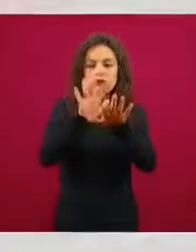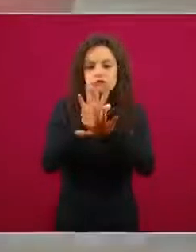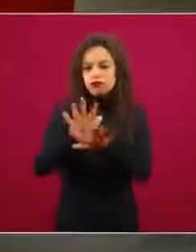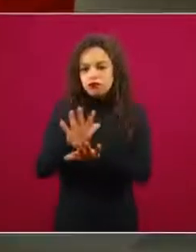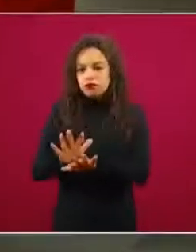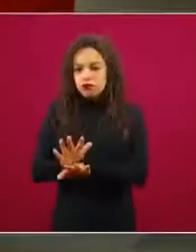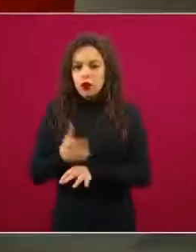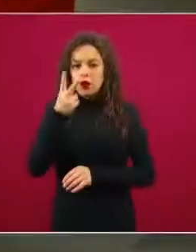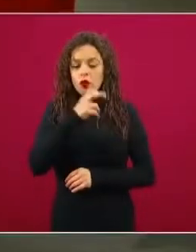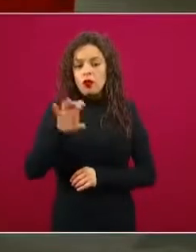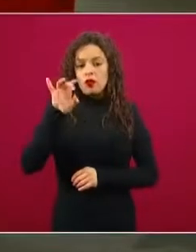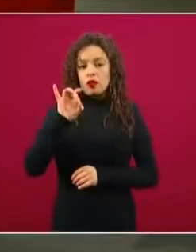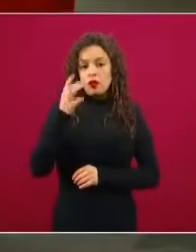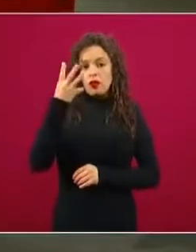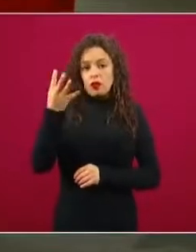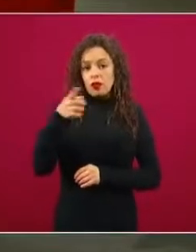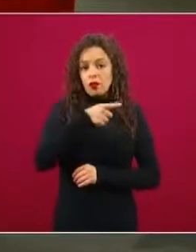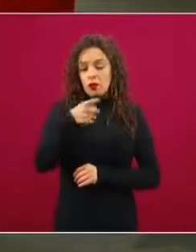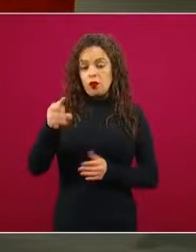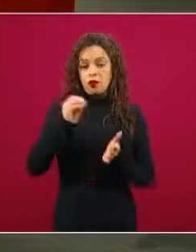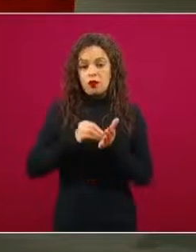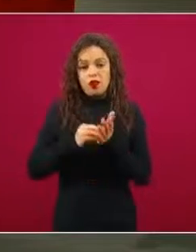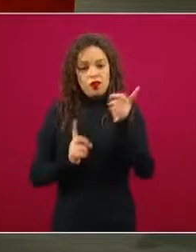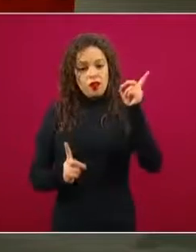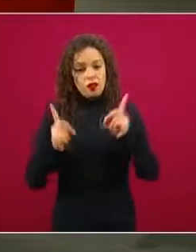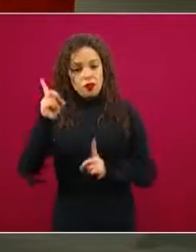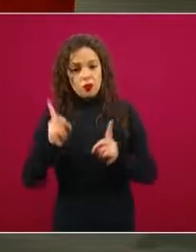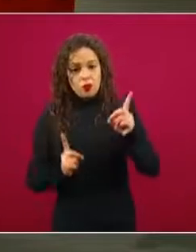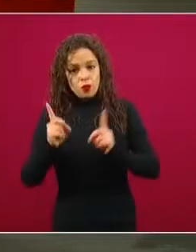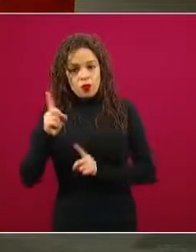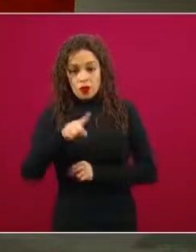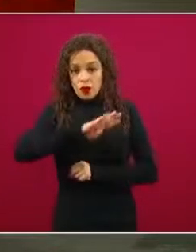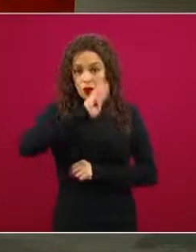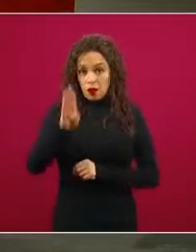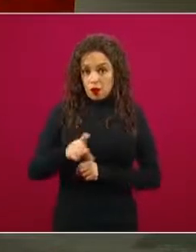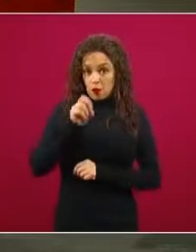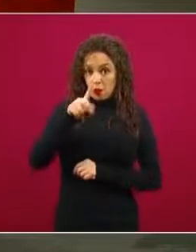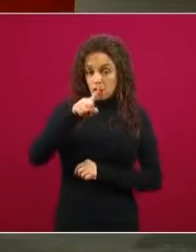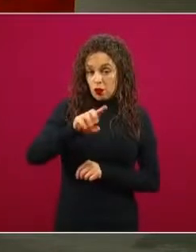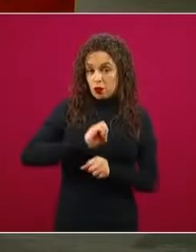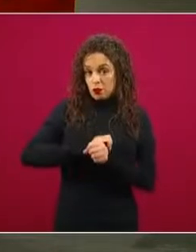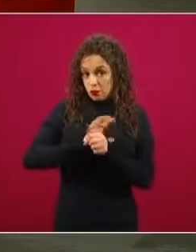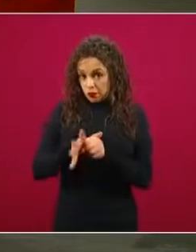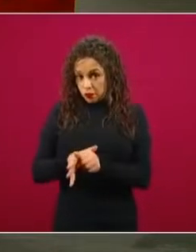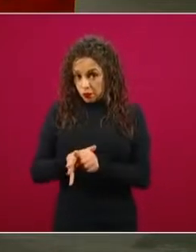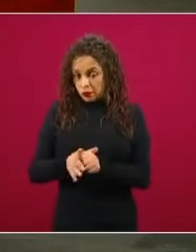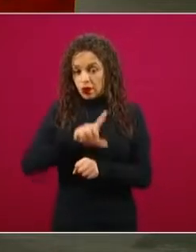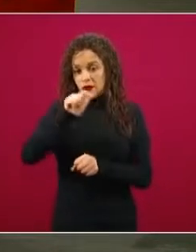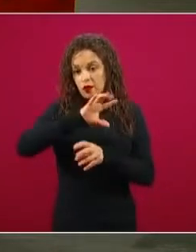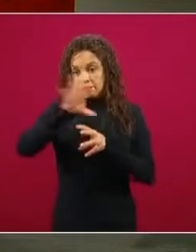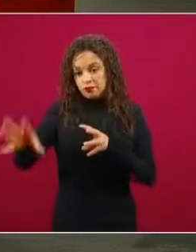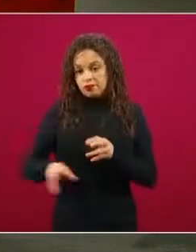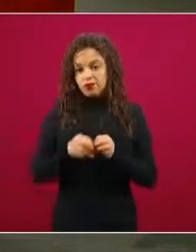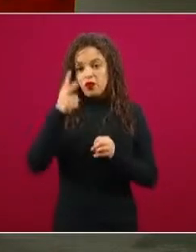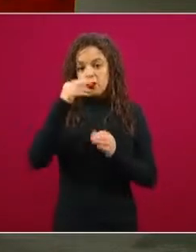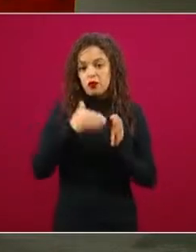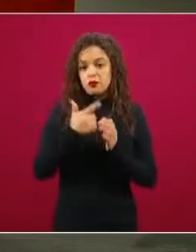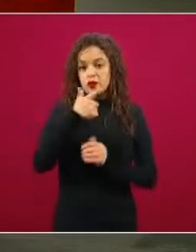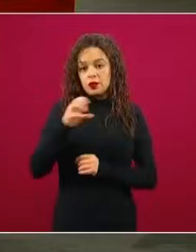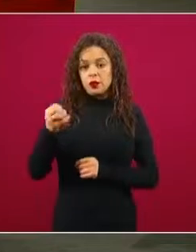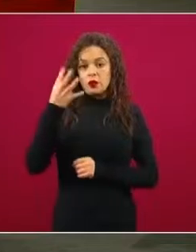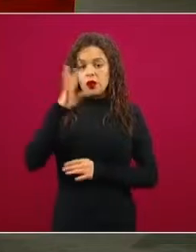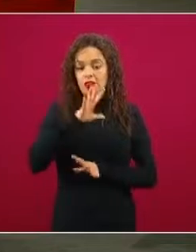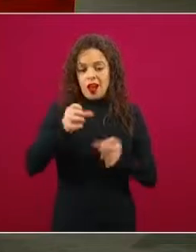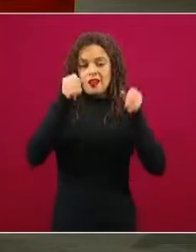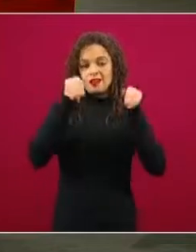las defunciones sospechosas que todavía podrían sumarse a las 2.704 confirmadas. En la